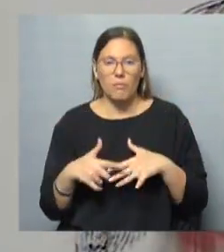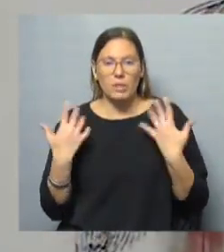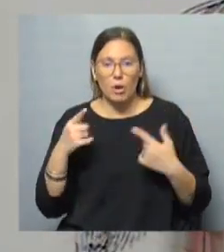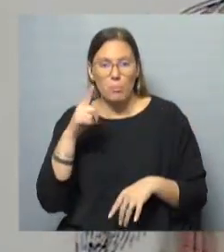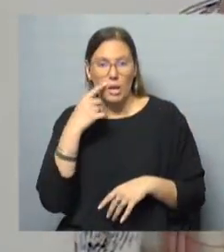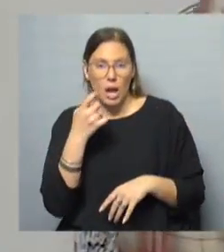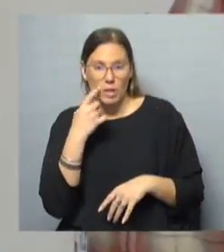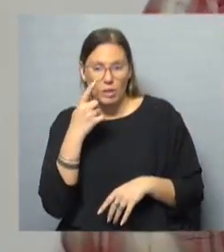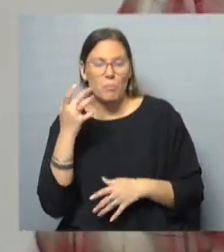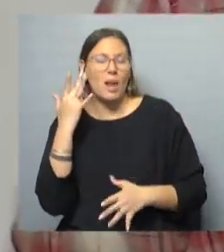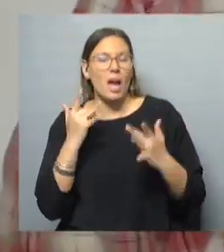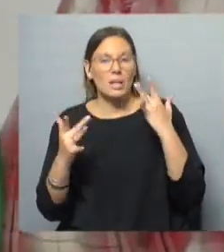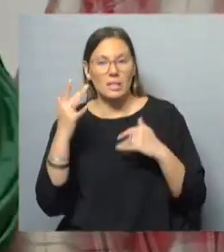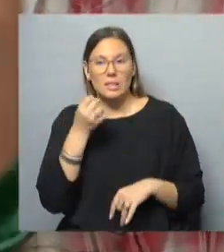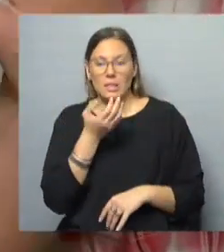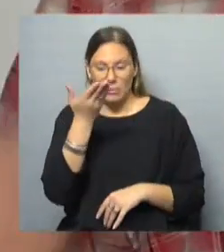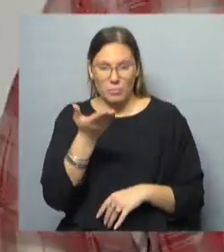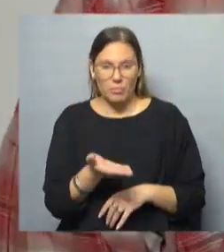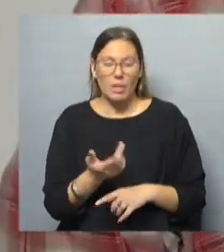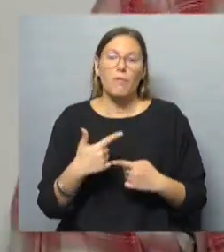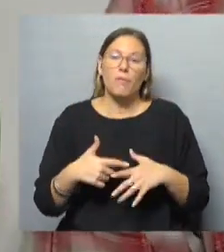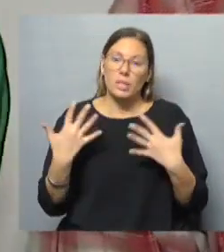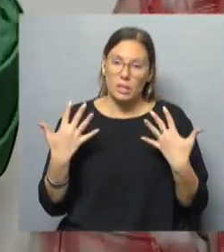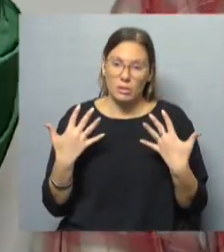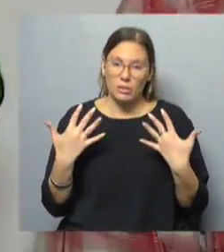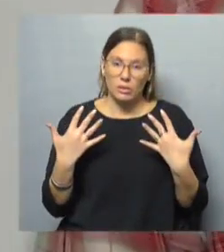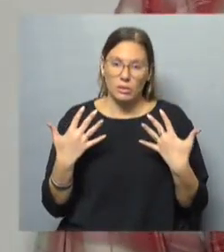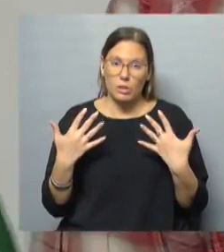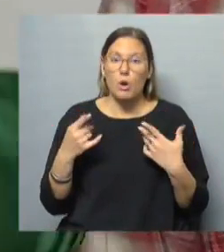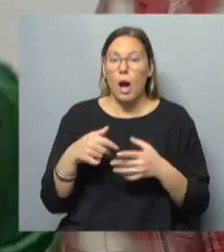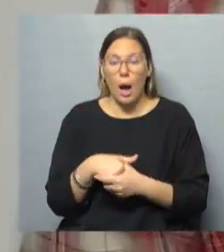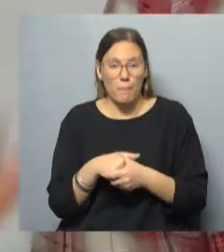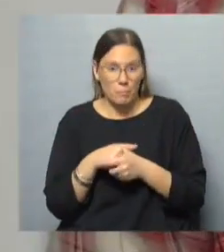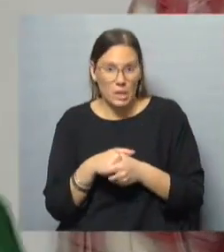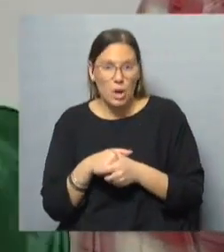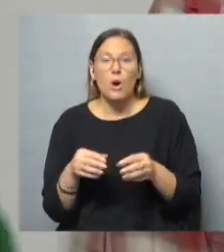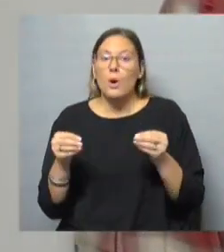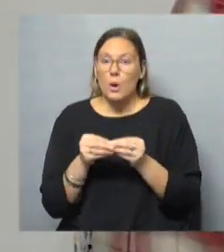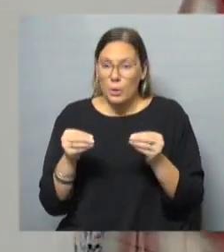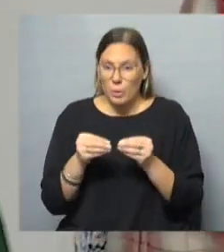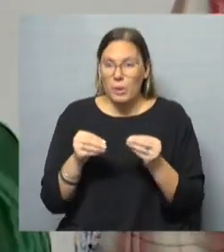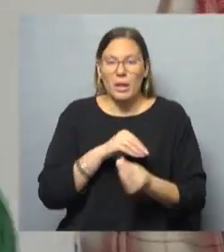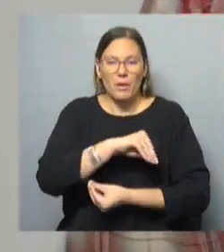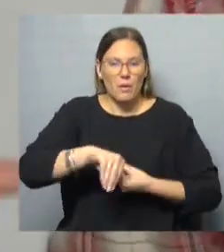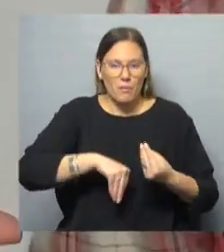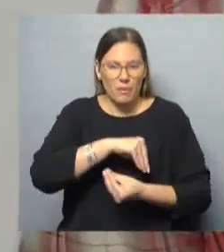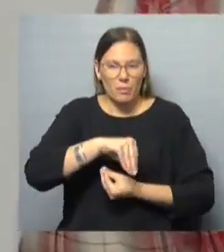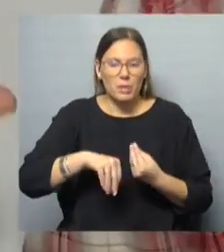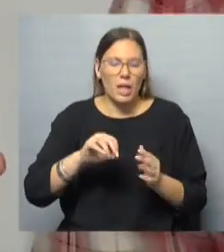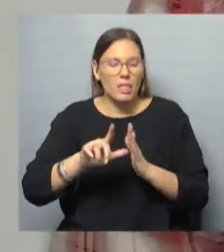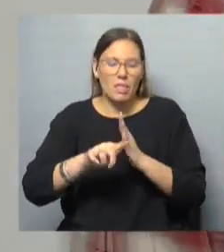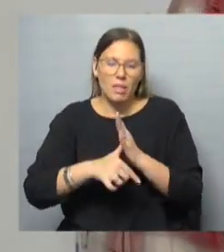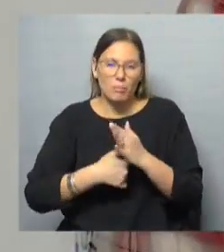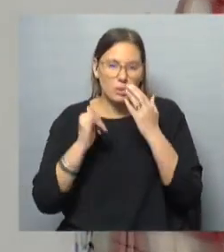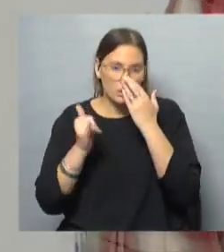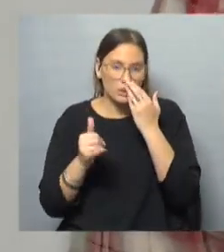hombre, para este gran artista. Y bueno, celebración hecha por sus amigos, por sus colegas, por su familia, que se demoró un poquito porque se iba